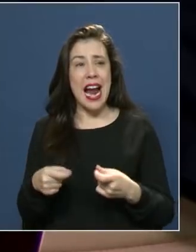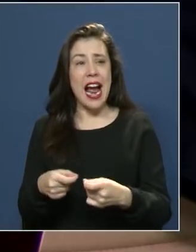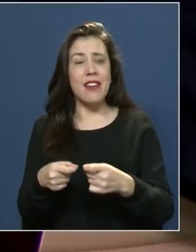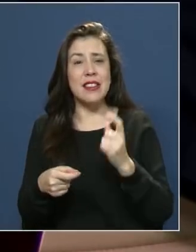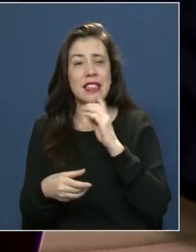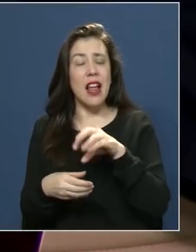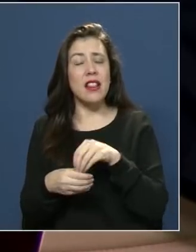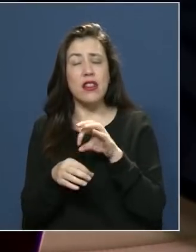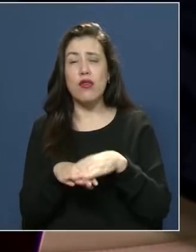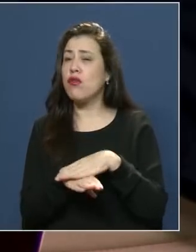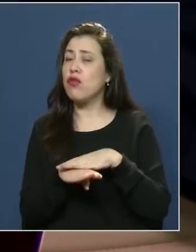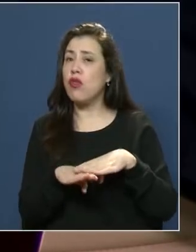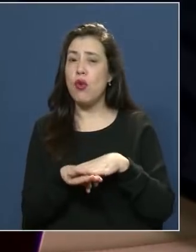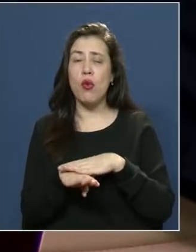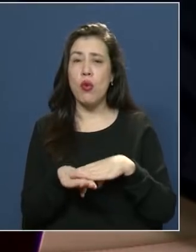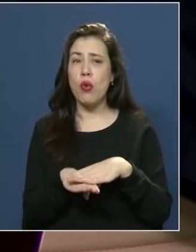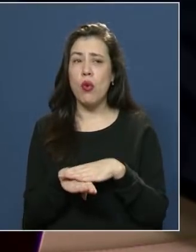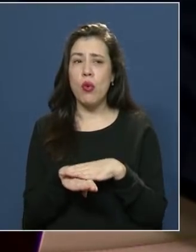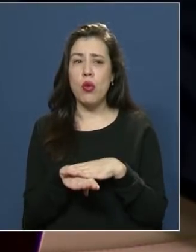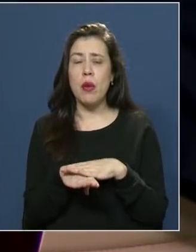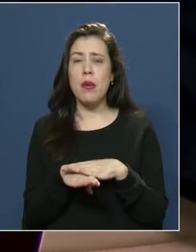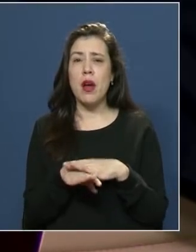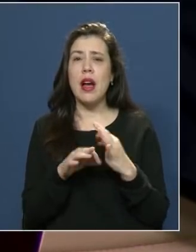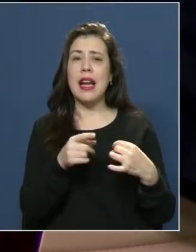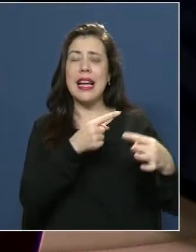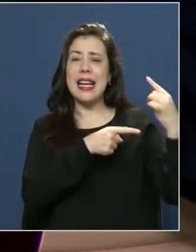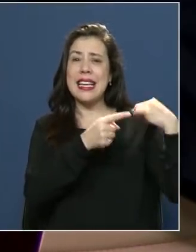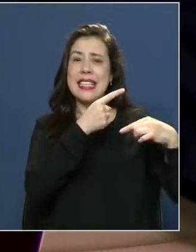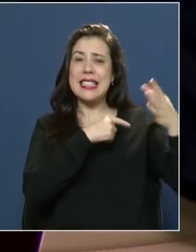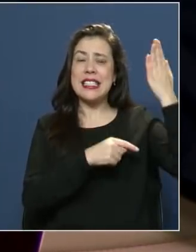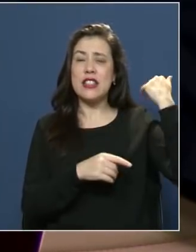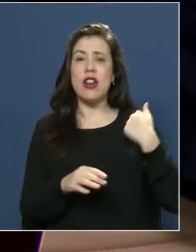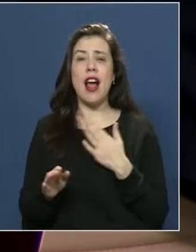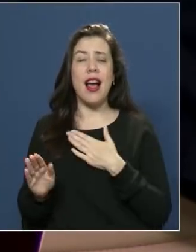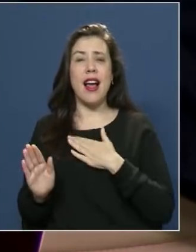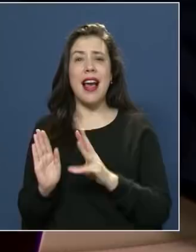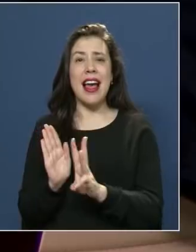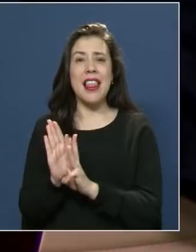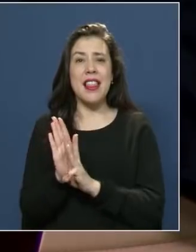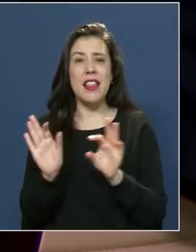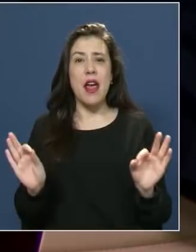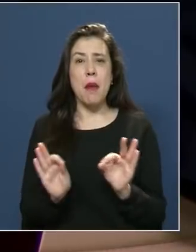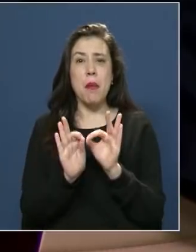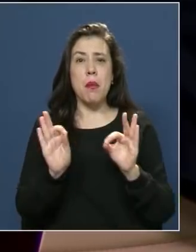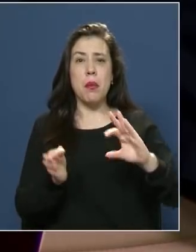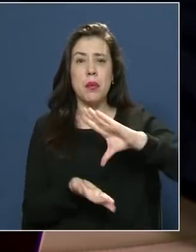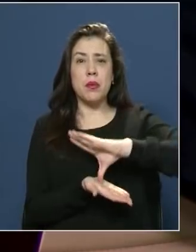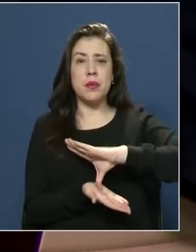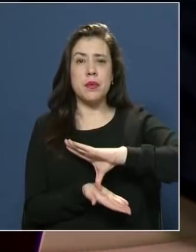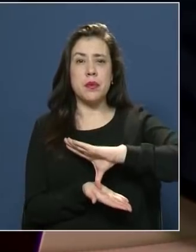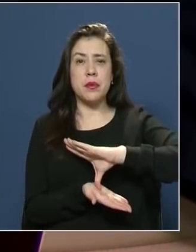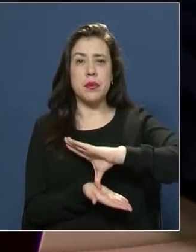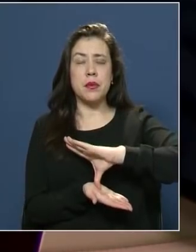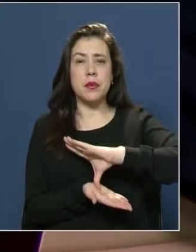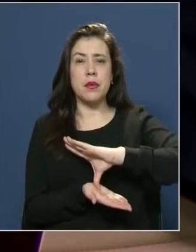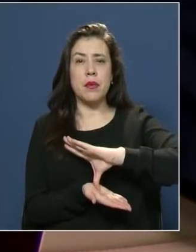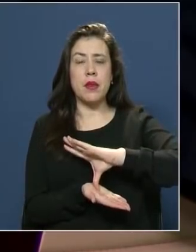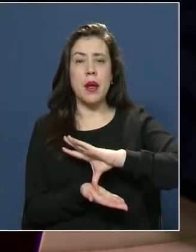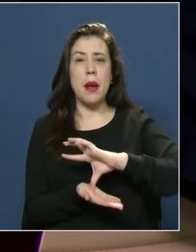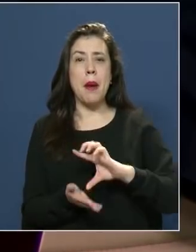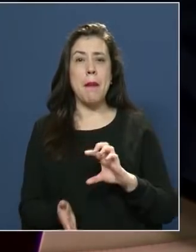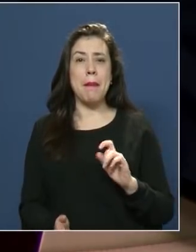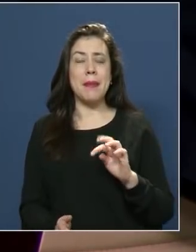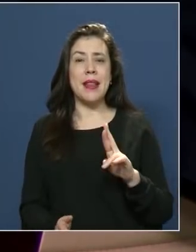parte fundamental de la historia y de nuestra identidad musical del país. Desde Peter Rock